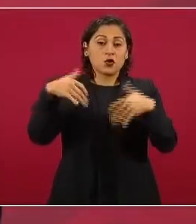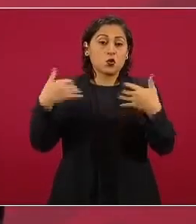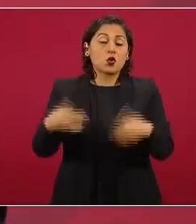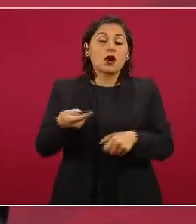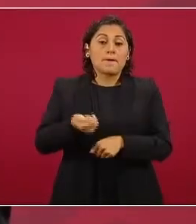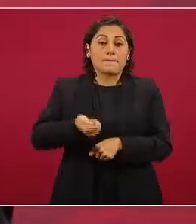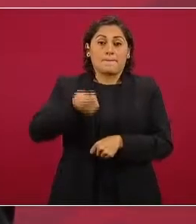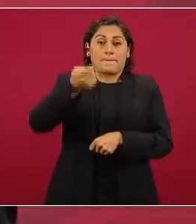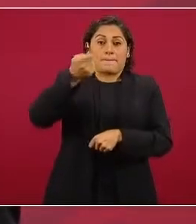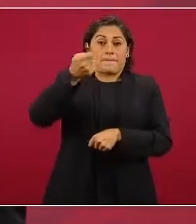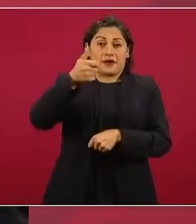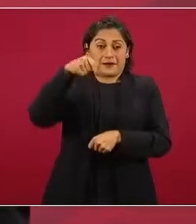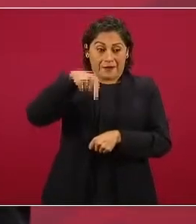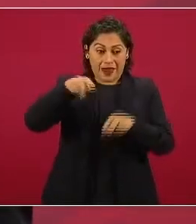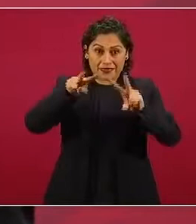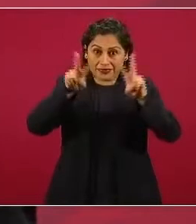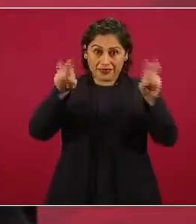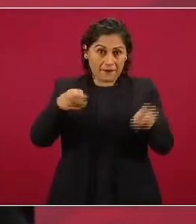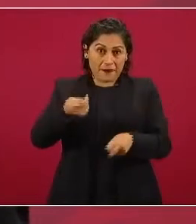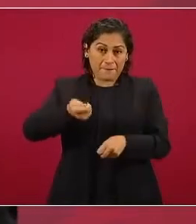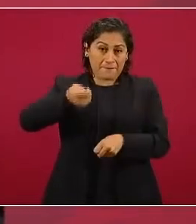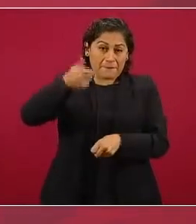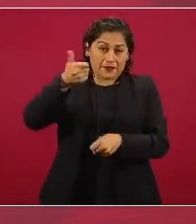en muchos sentidos, pero uno de ellos,